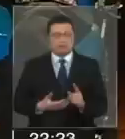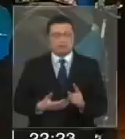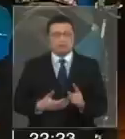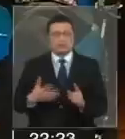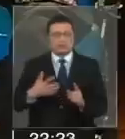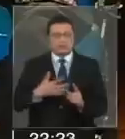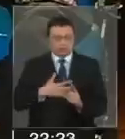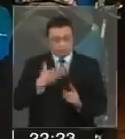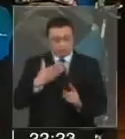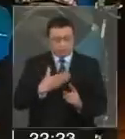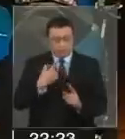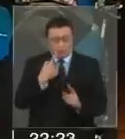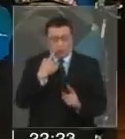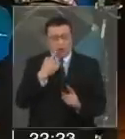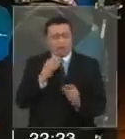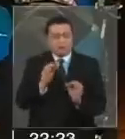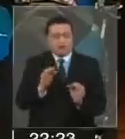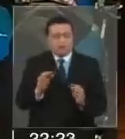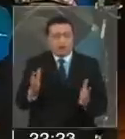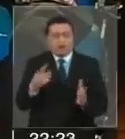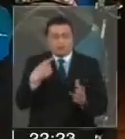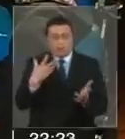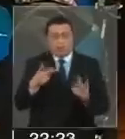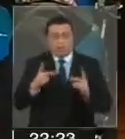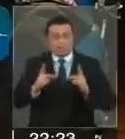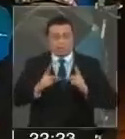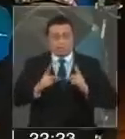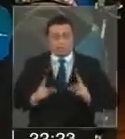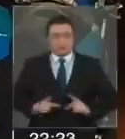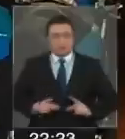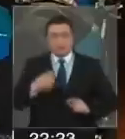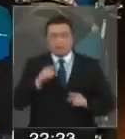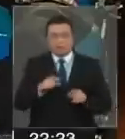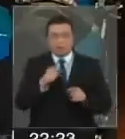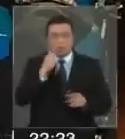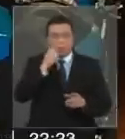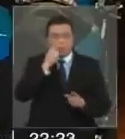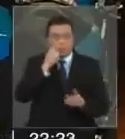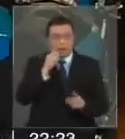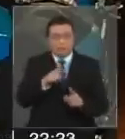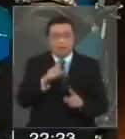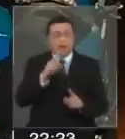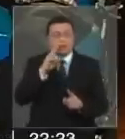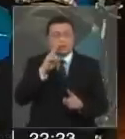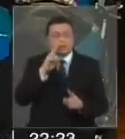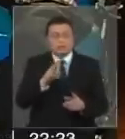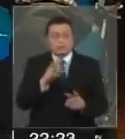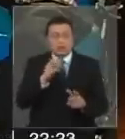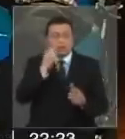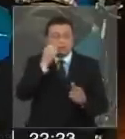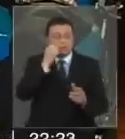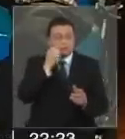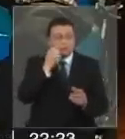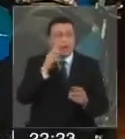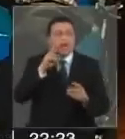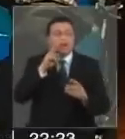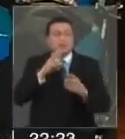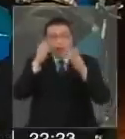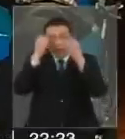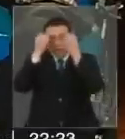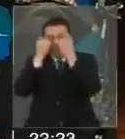y para mostrarnos en un acto de dignidad nunca vista tu humanidad sin afeites, sin